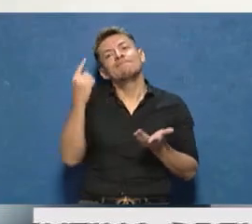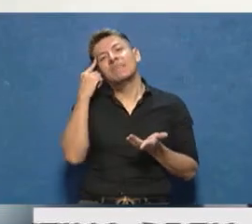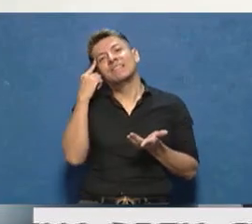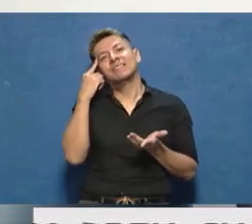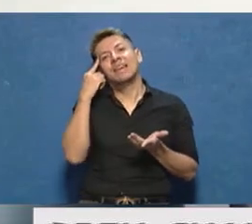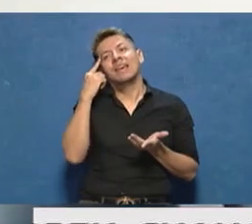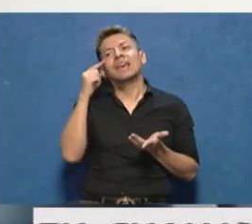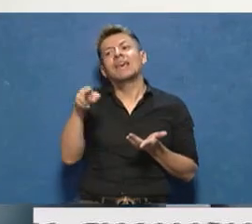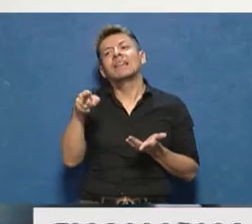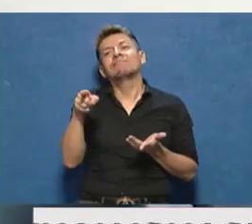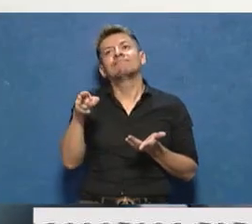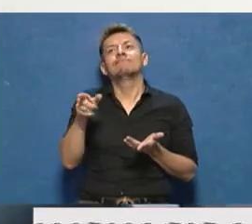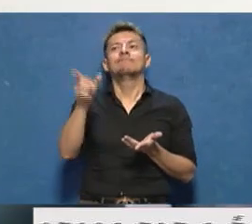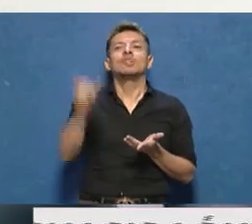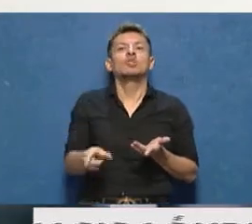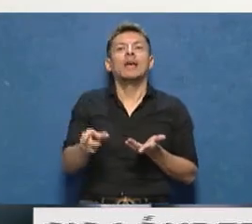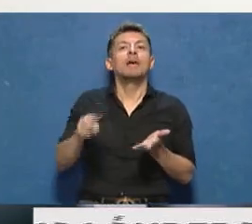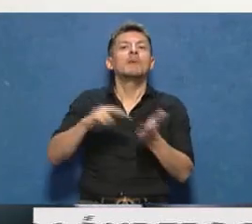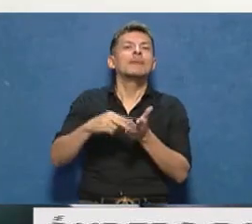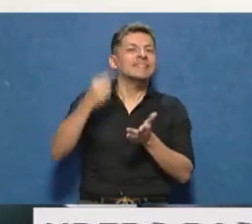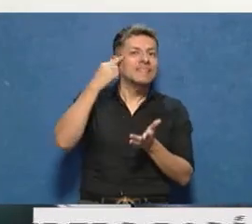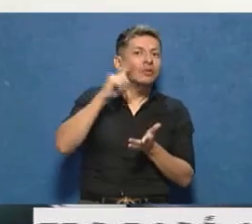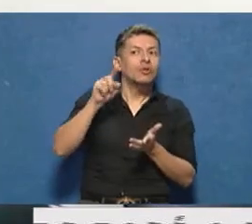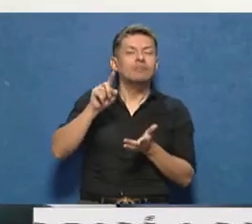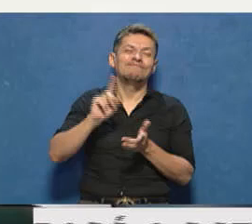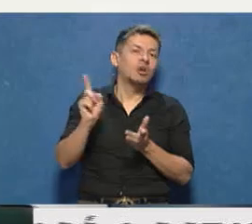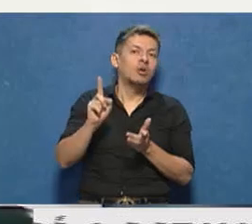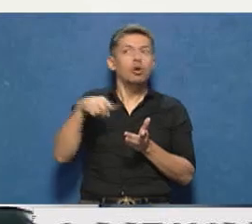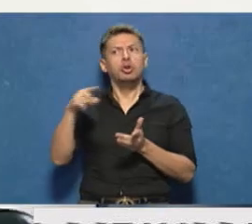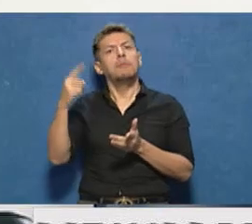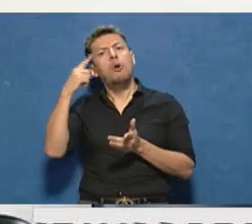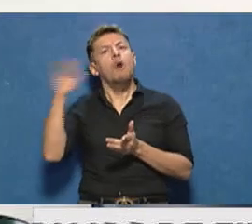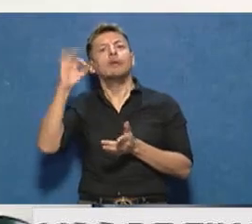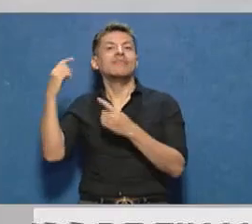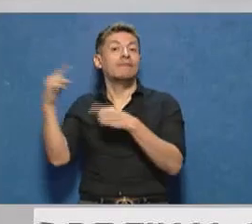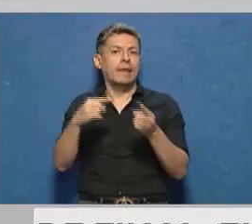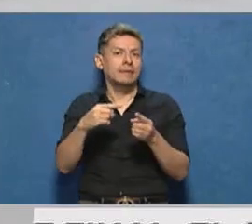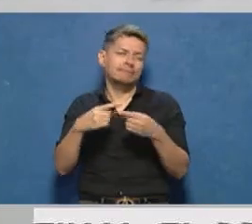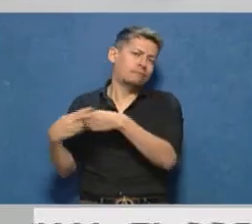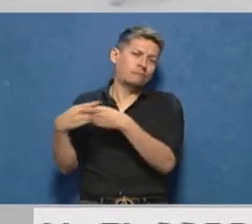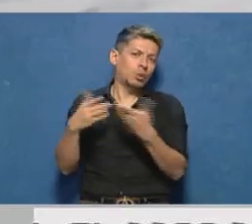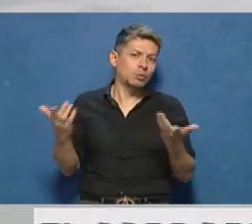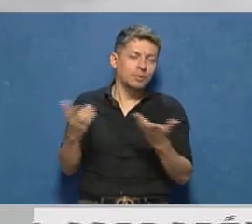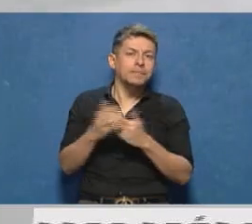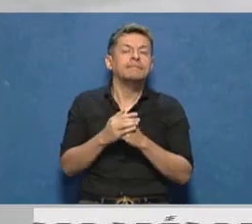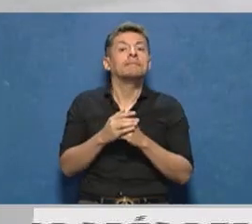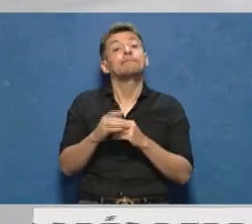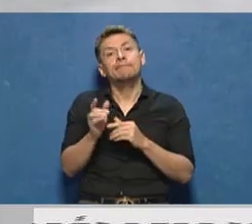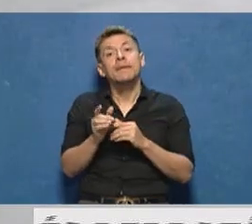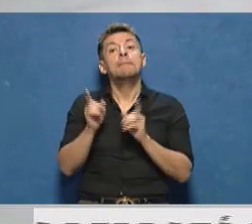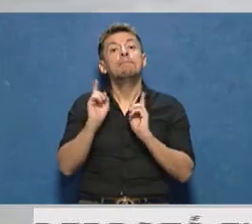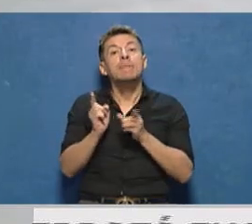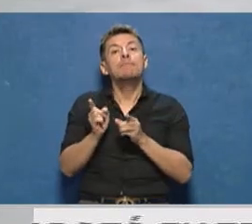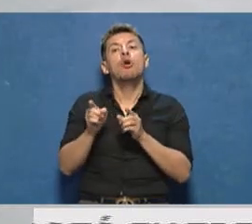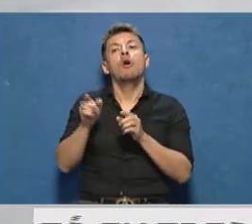paciente psiquiátrico y hay otros que sí, que tienen otra postura. Lo cierto es que al parecer, según las palabras de los propios